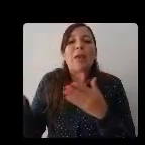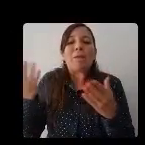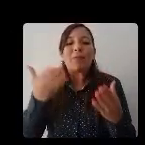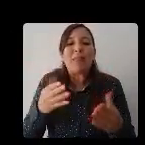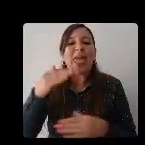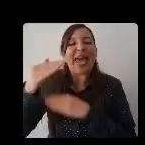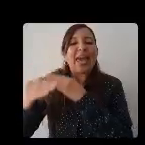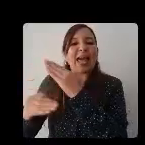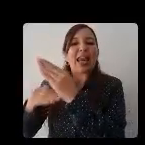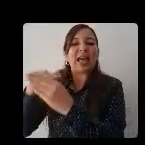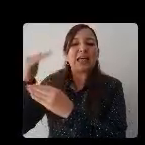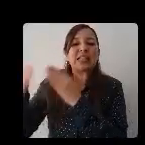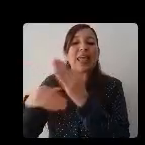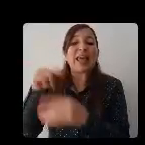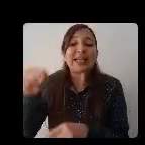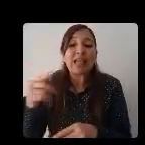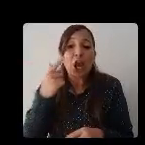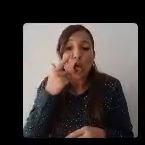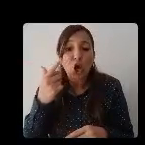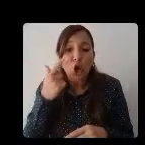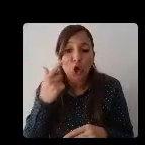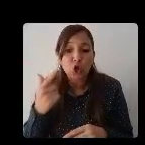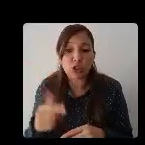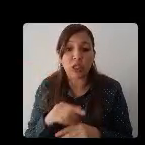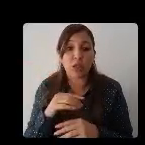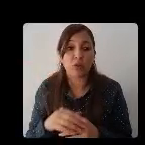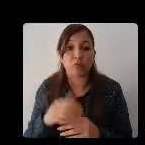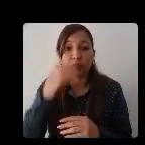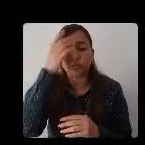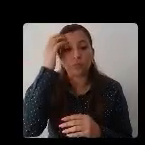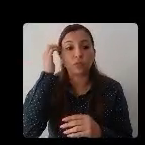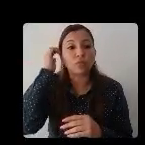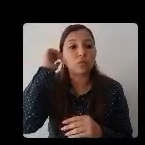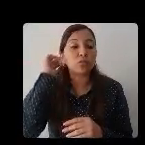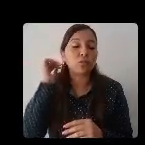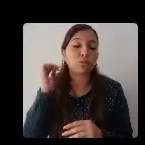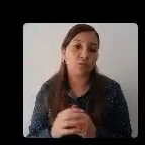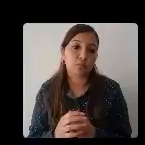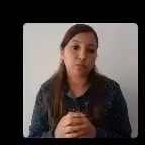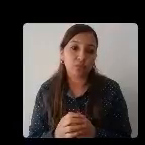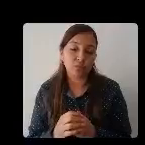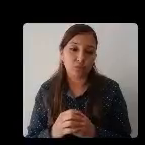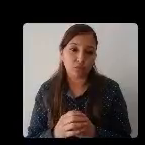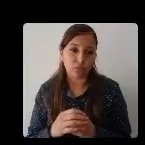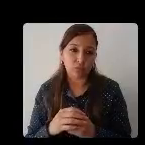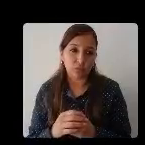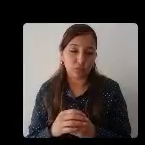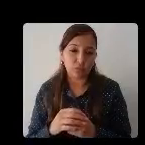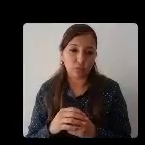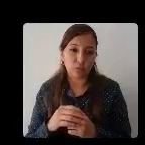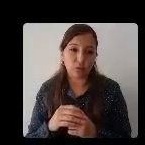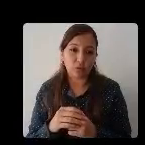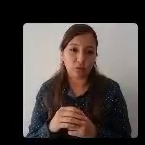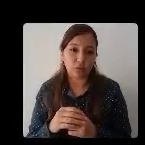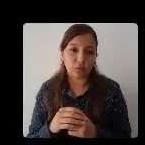viniendo va viendo qué estamos haciendo y eso mucha gente tiene importada importancia,